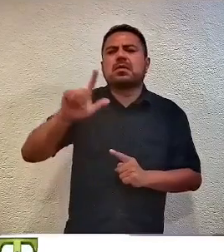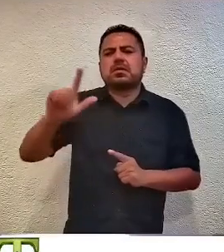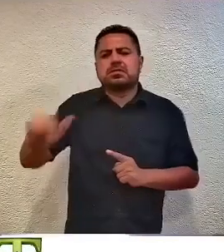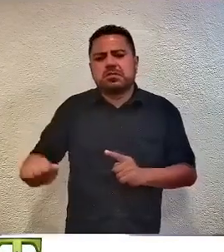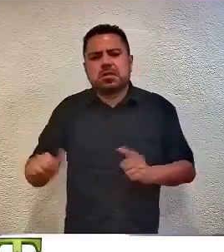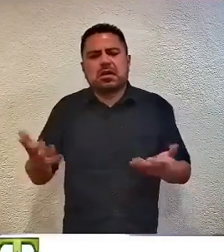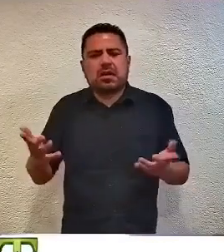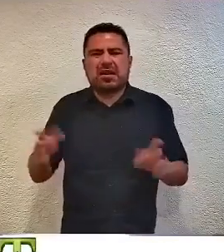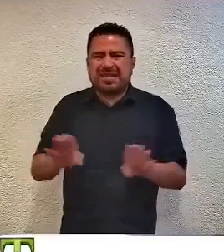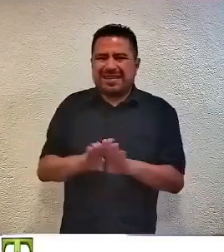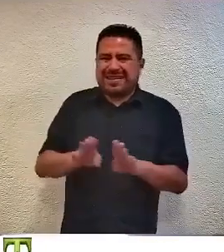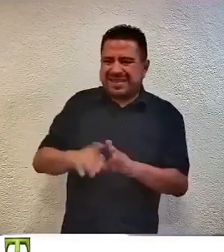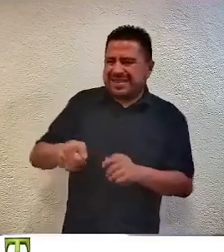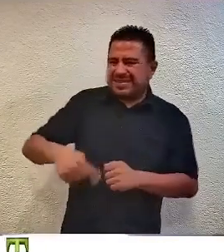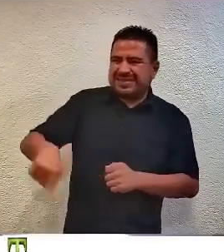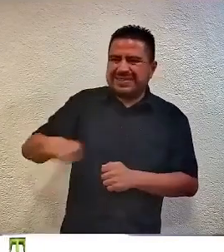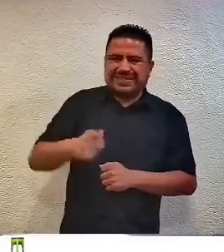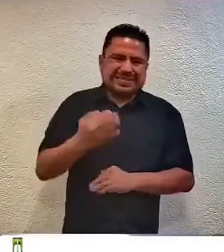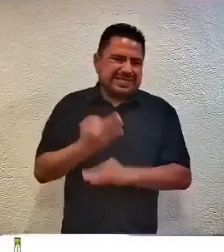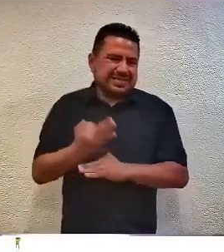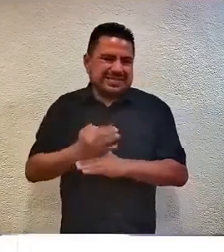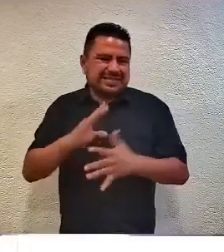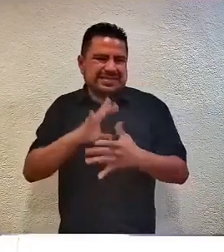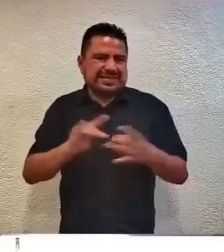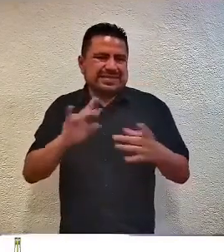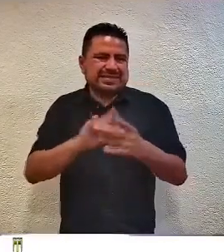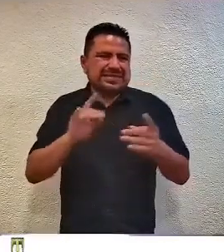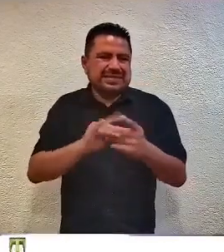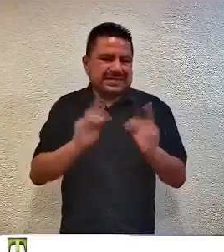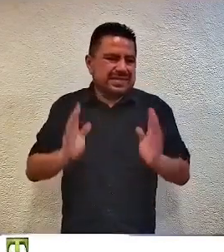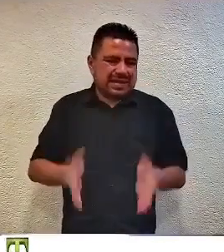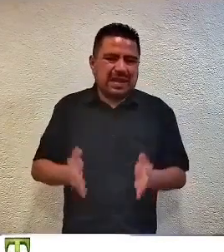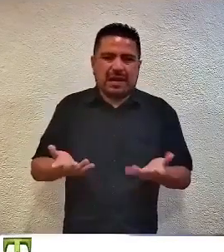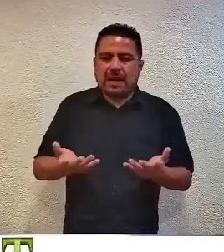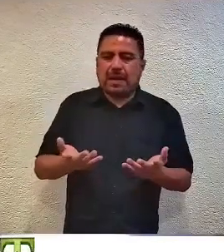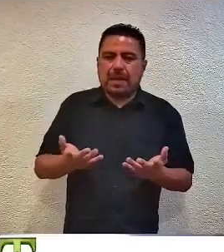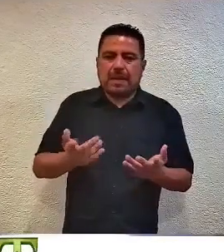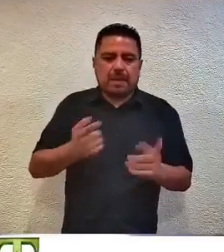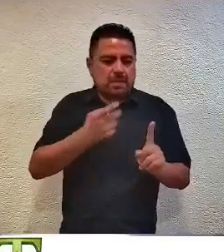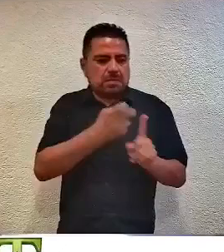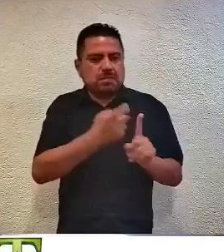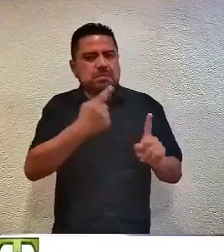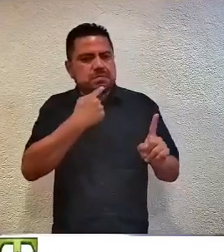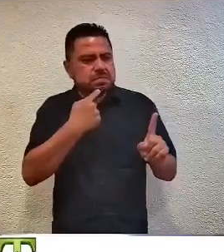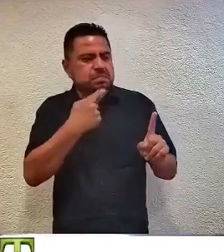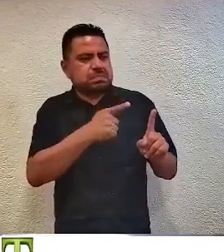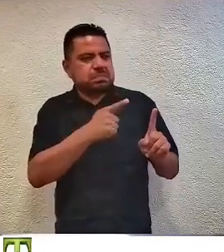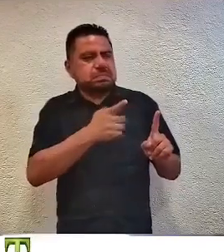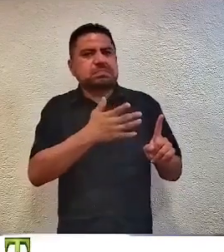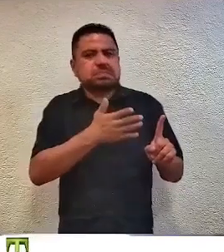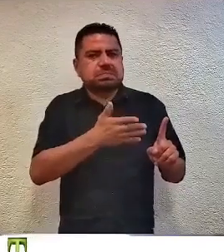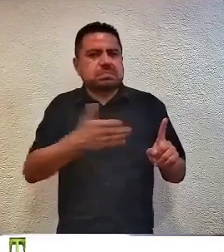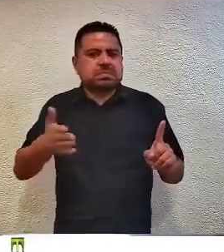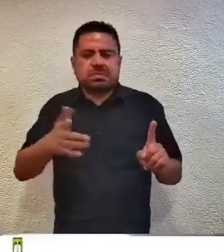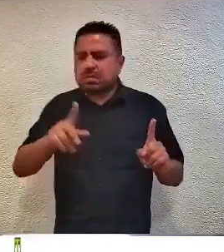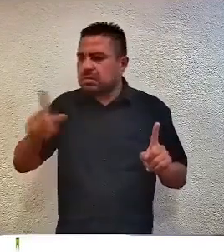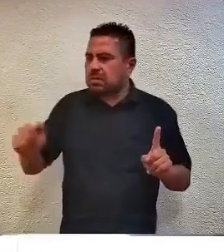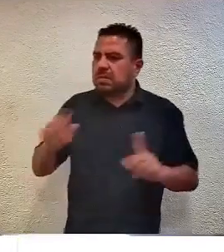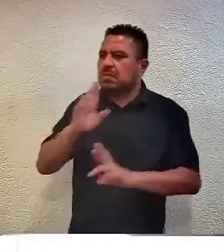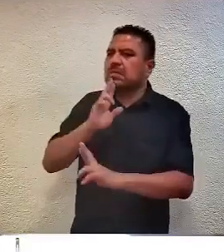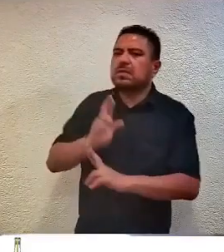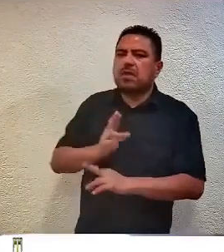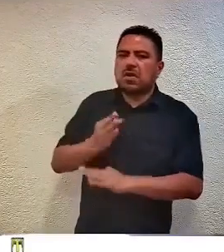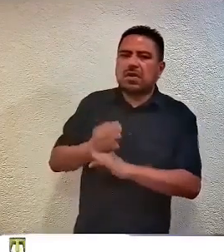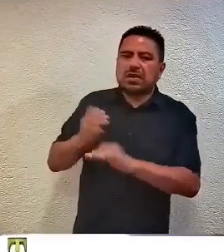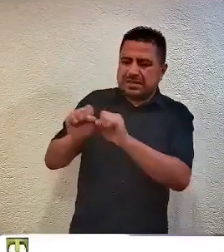Posteriormente, como ustedes bien lo señalaron, esta resolución fue impugnada y resuelta por nuestra